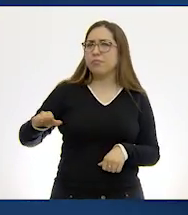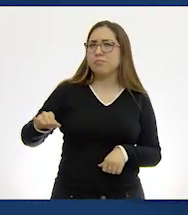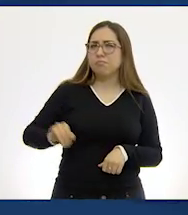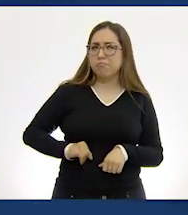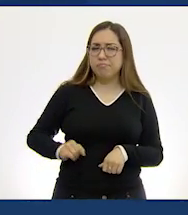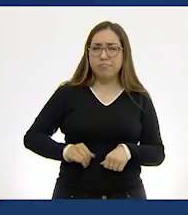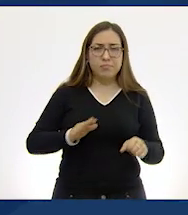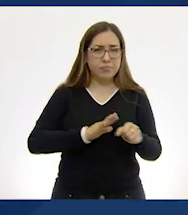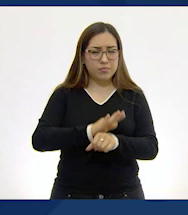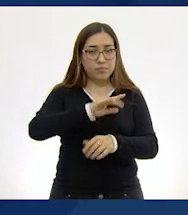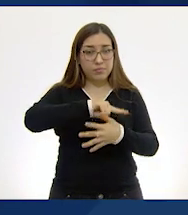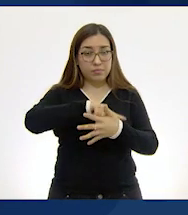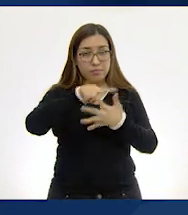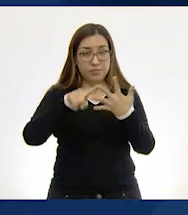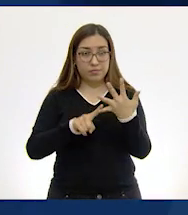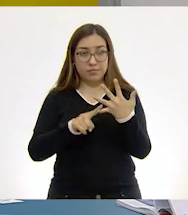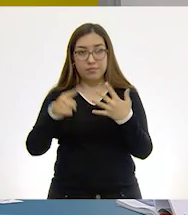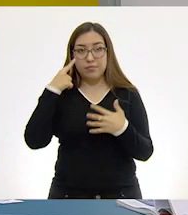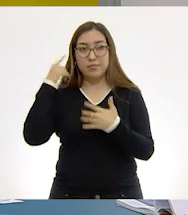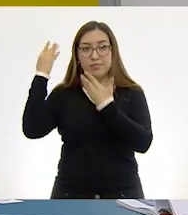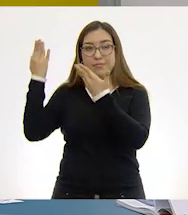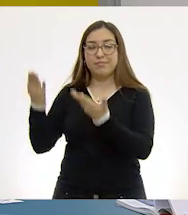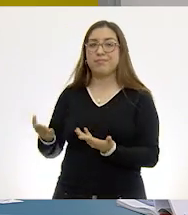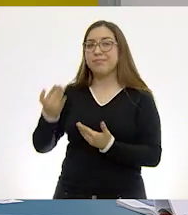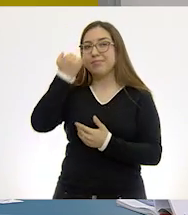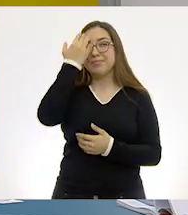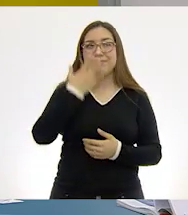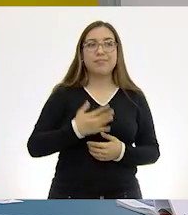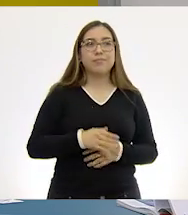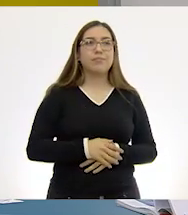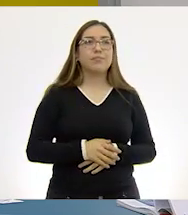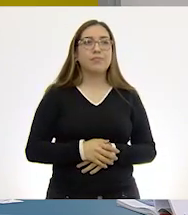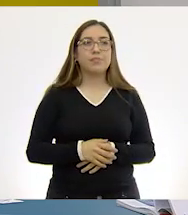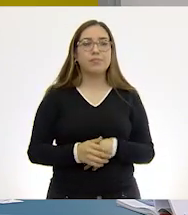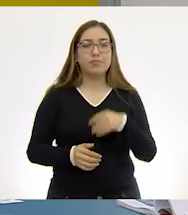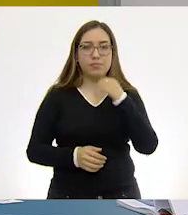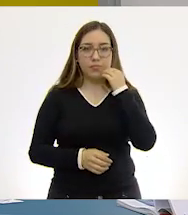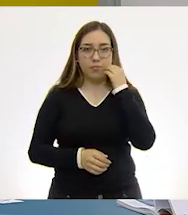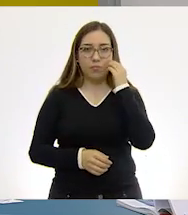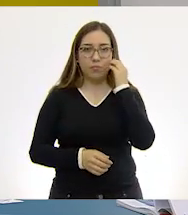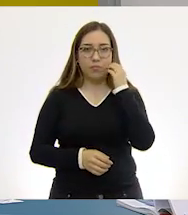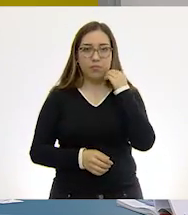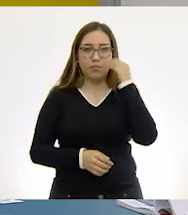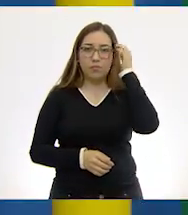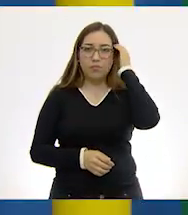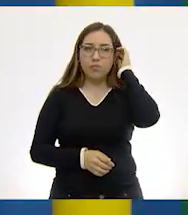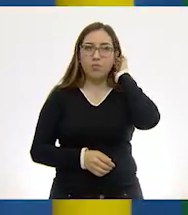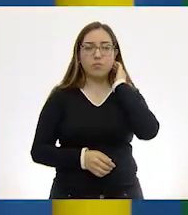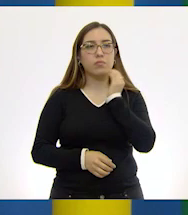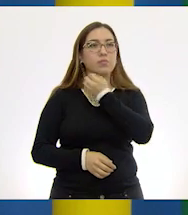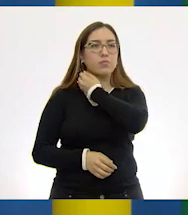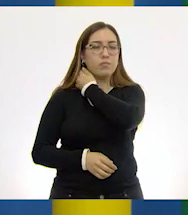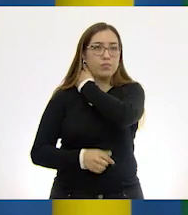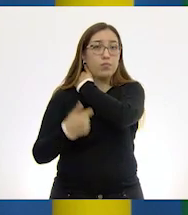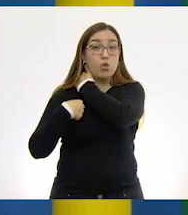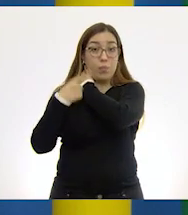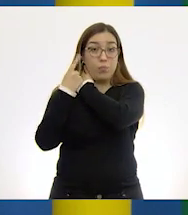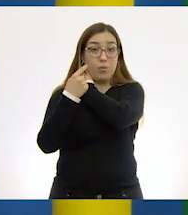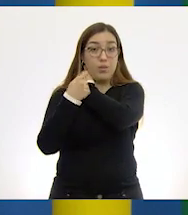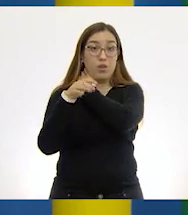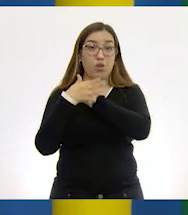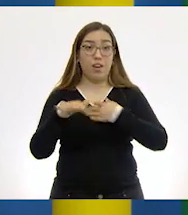5 y las veremos en las siguientes imágenes. ¿Te parece bien si leemos una y una? Pero por supuesto, ¿yo puedo empezar?